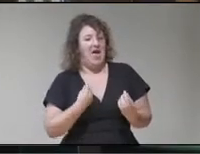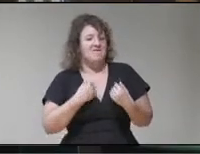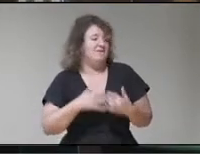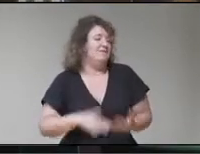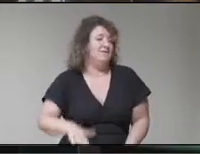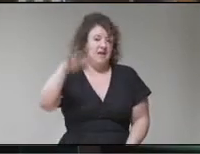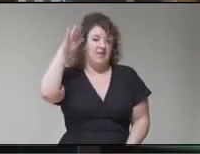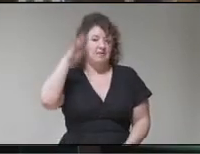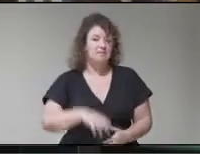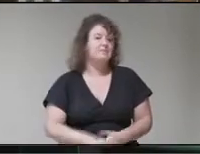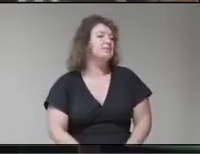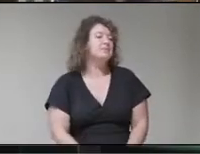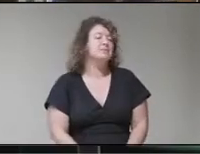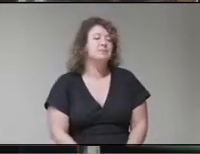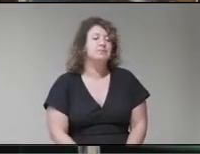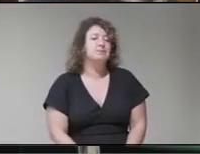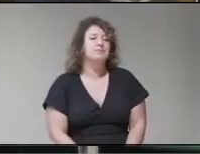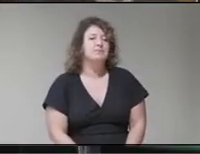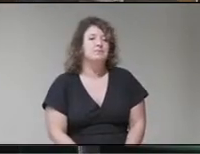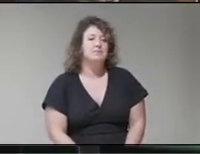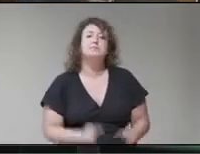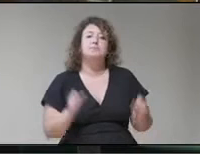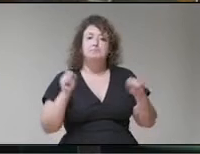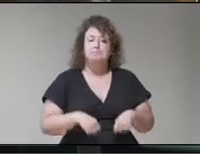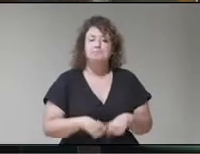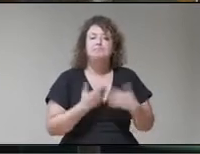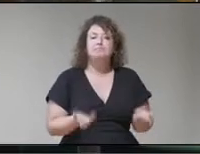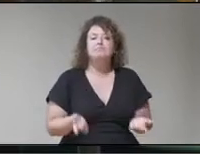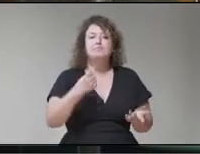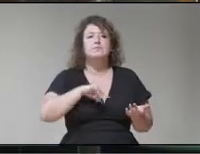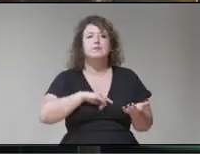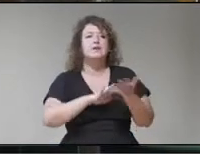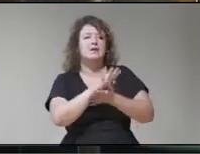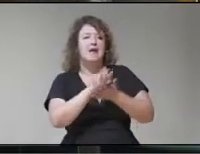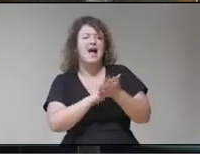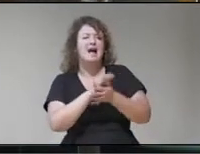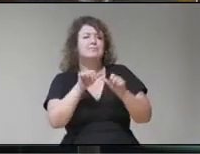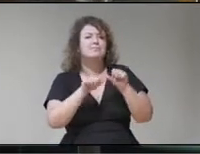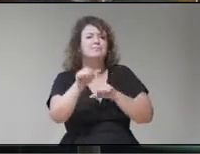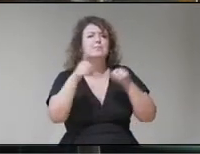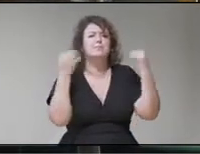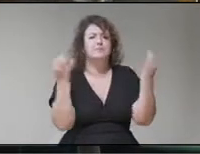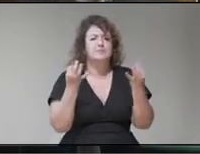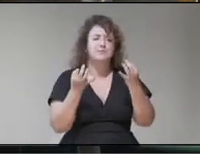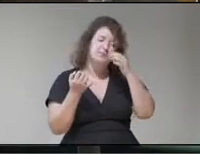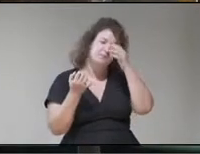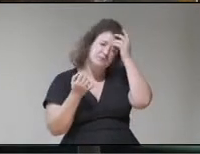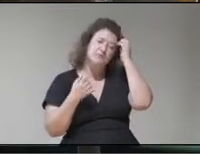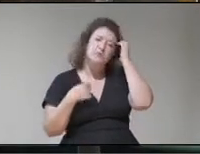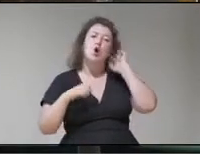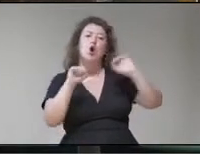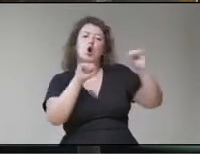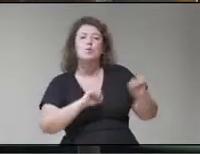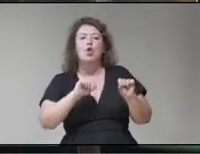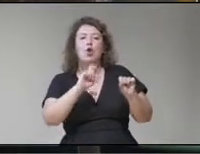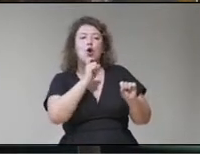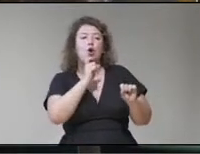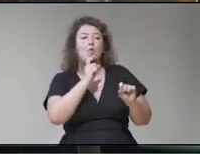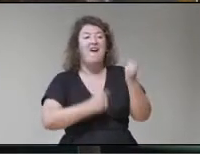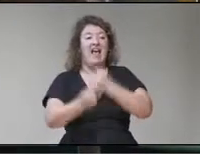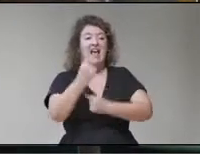vida. Bien, pues entonces vamos a hablar ahora ya de mecanismos de protección frente a la